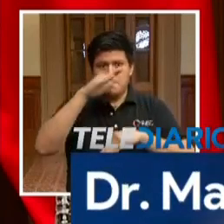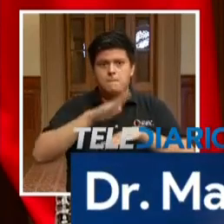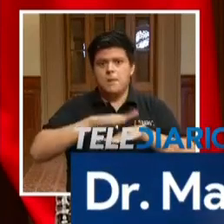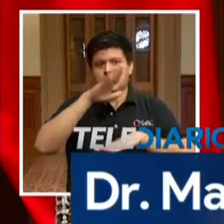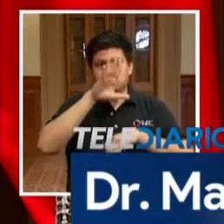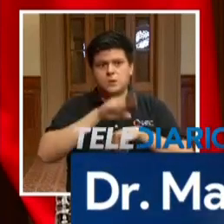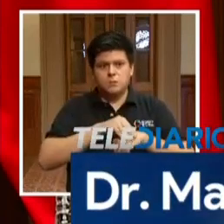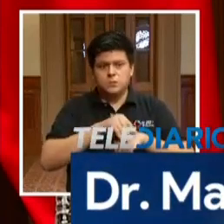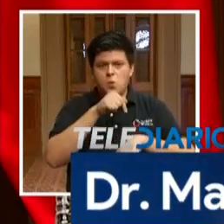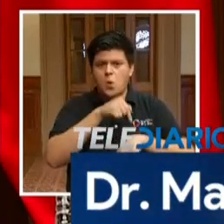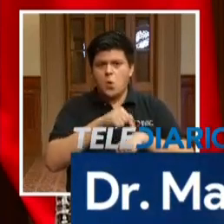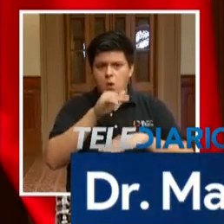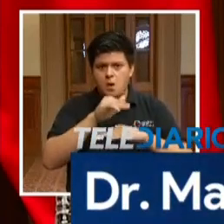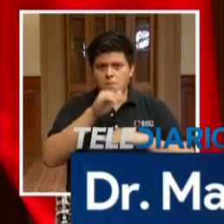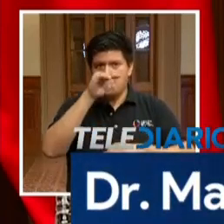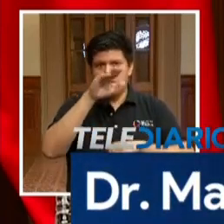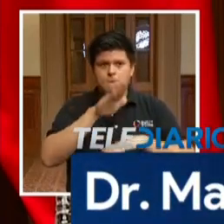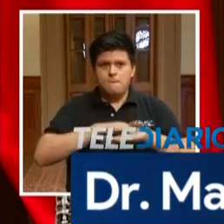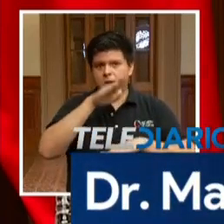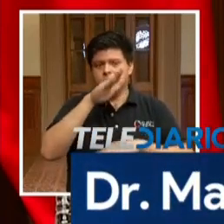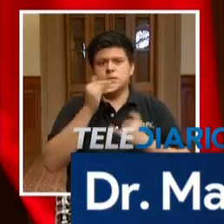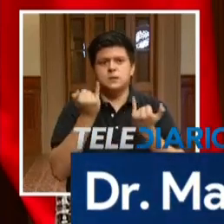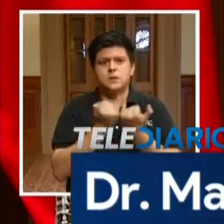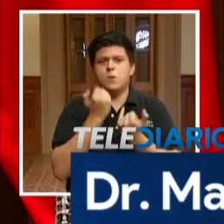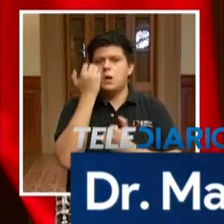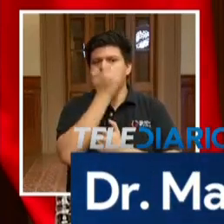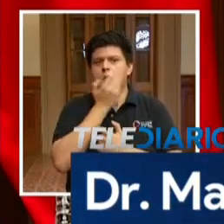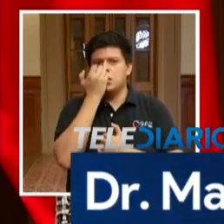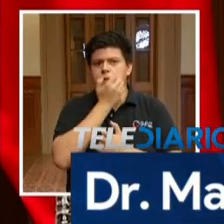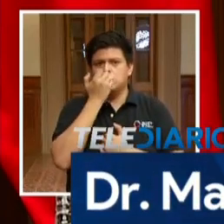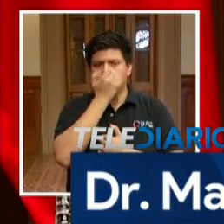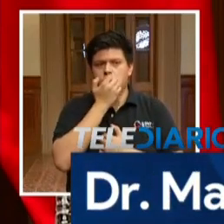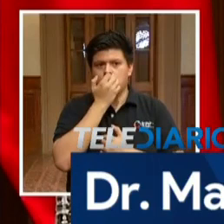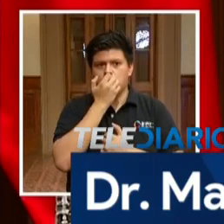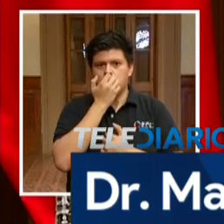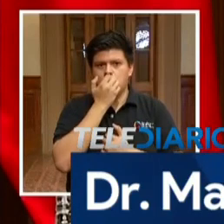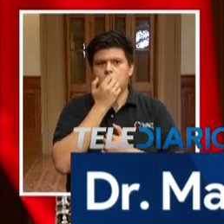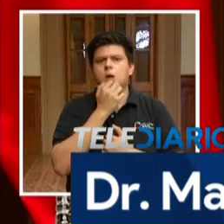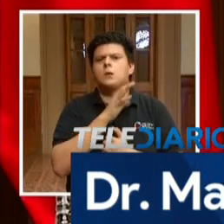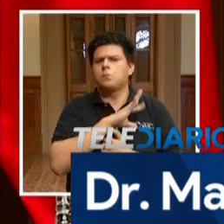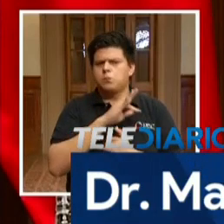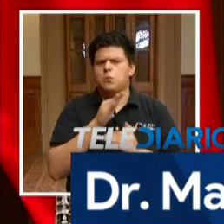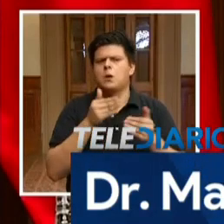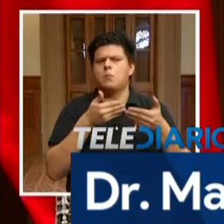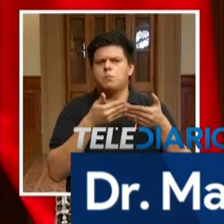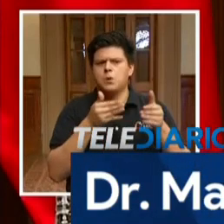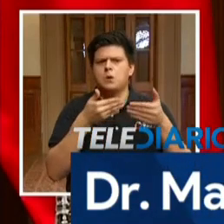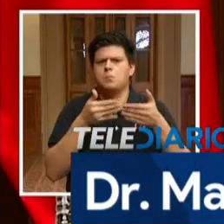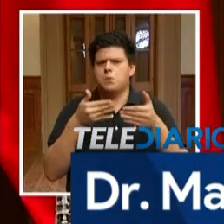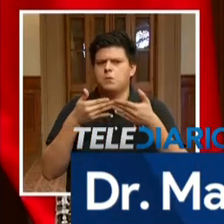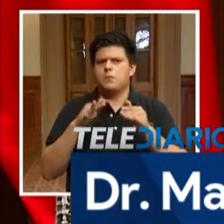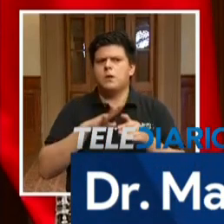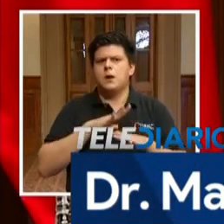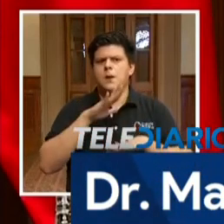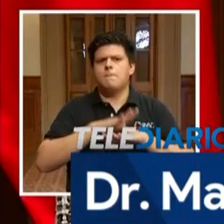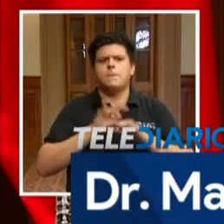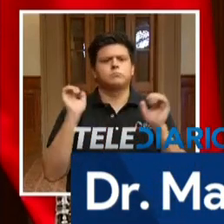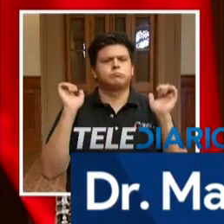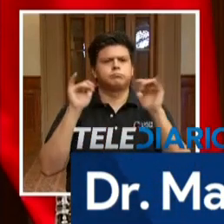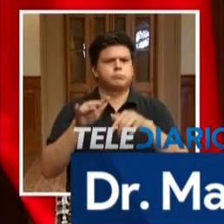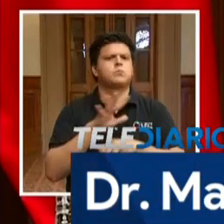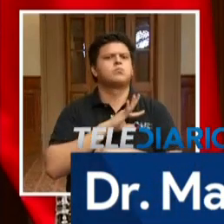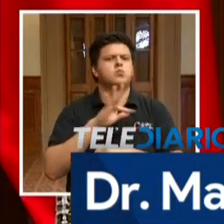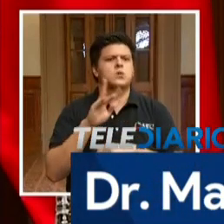horarios y también las escuelas de gira súper bien vamos a tener más alumnos en clases